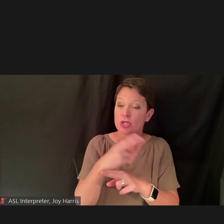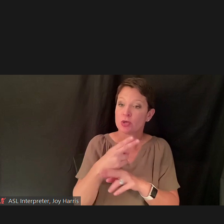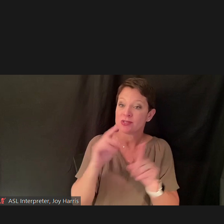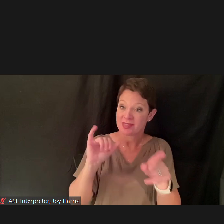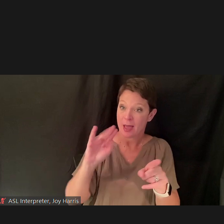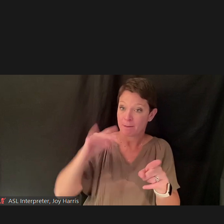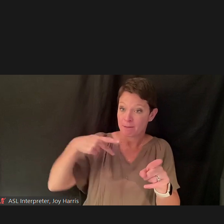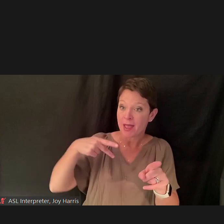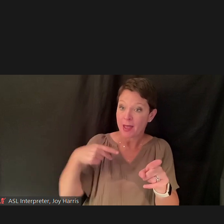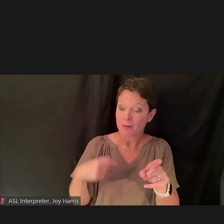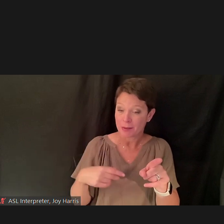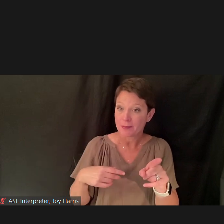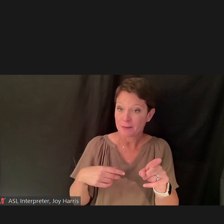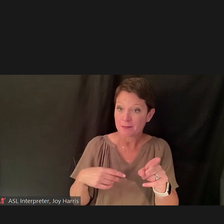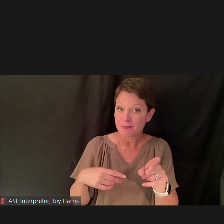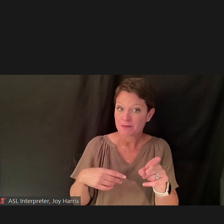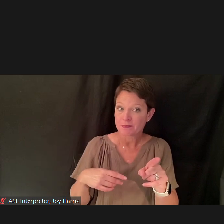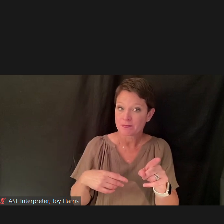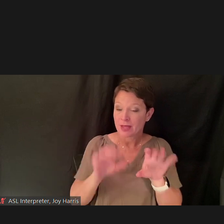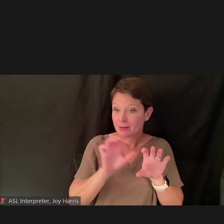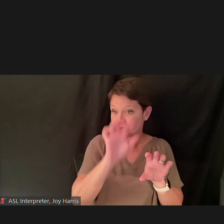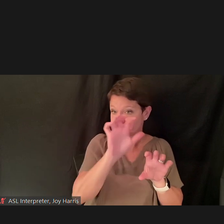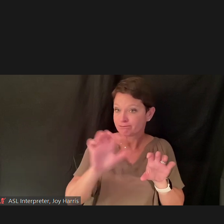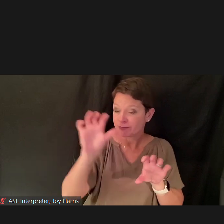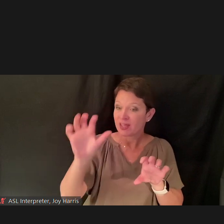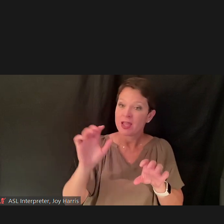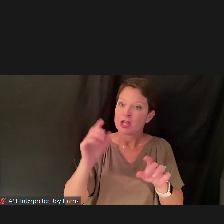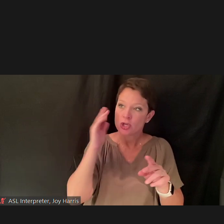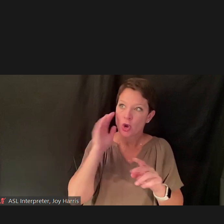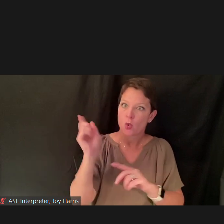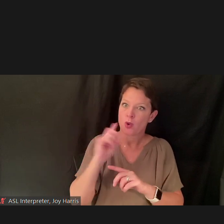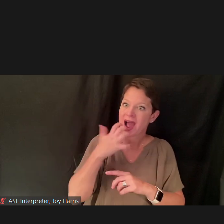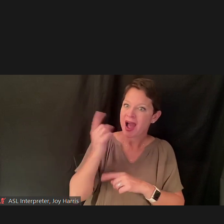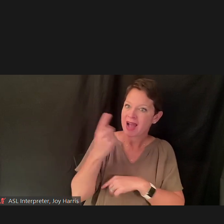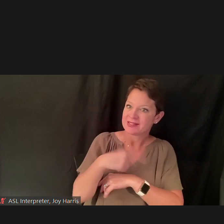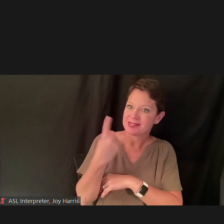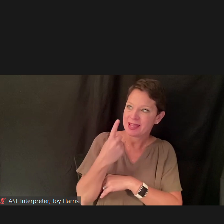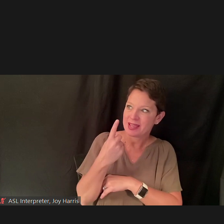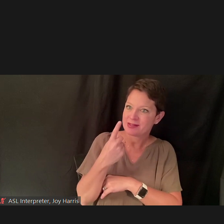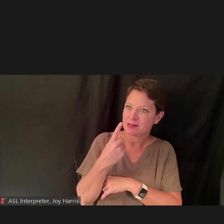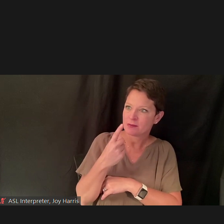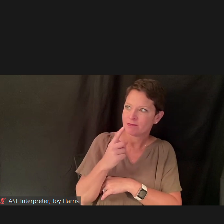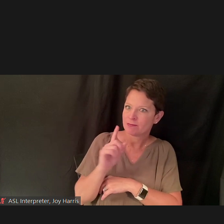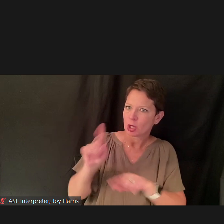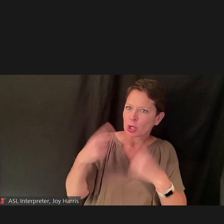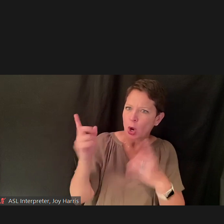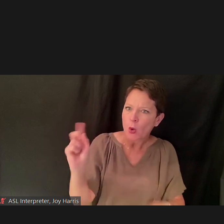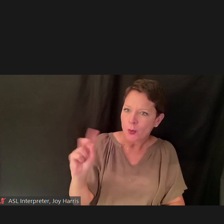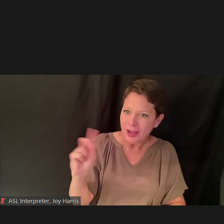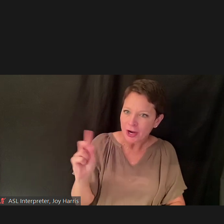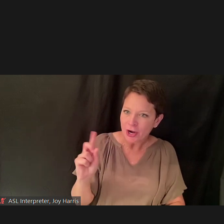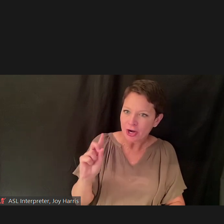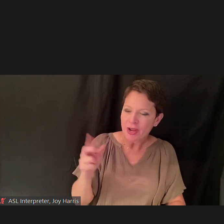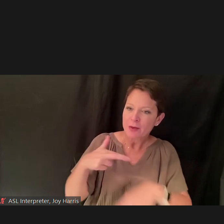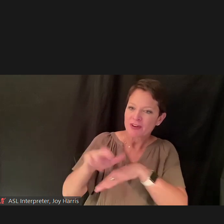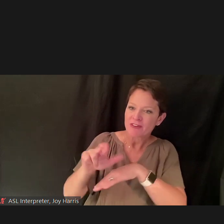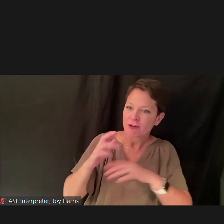que les insto a que busquen este mapa